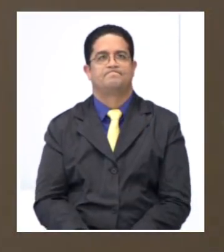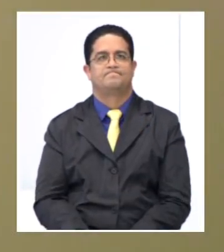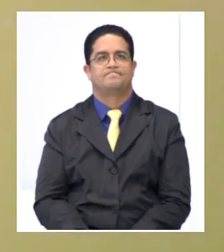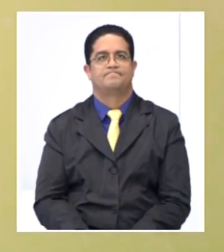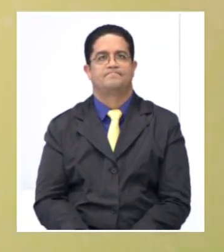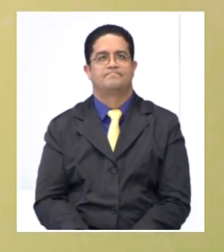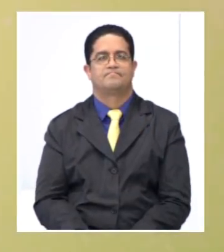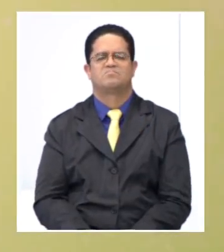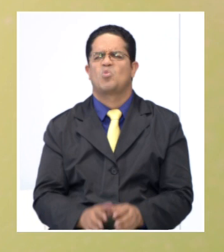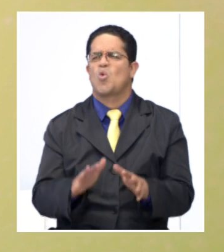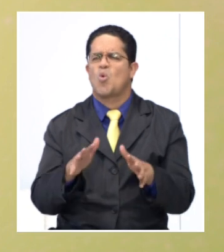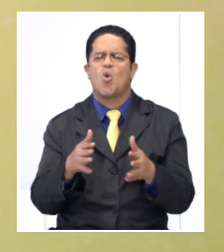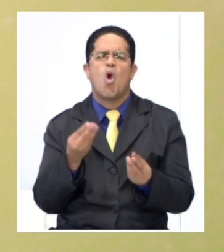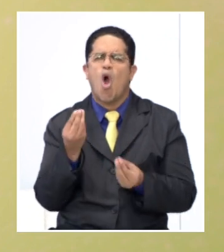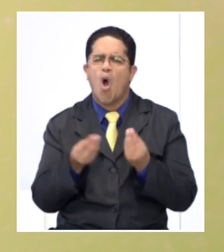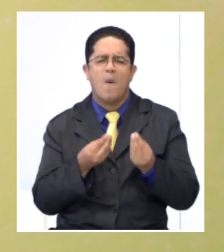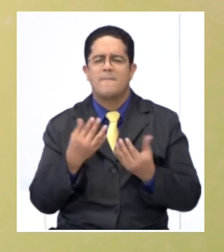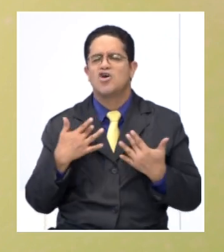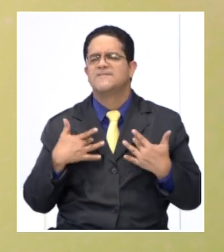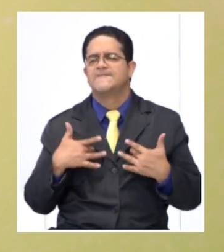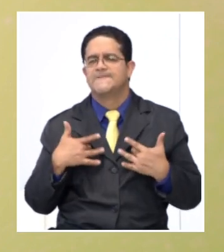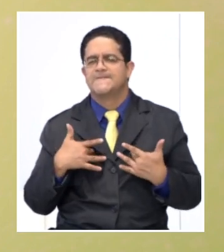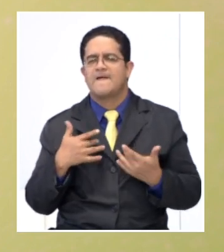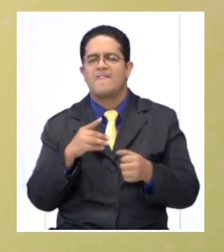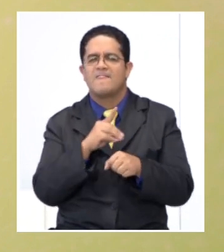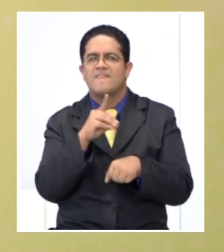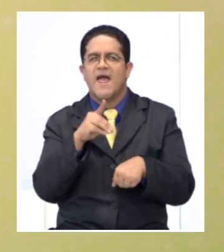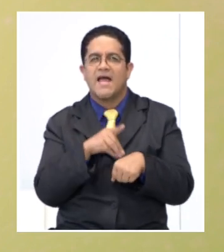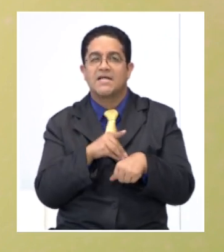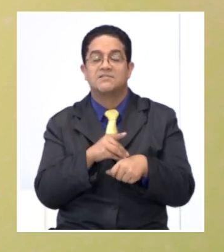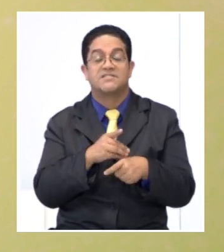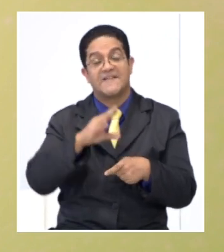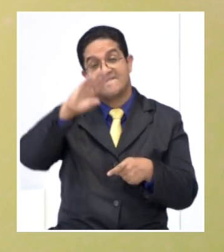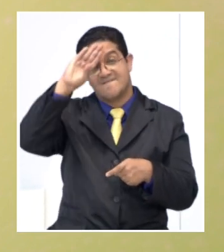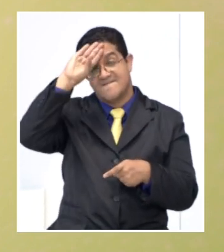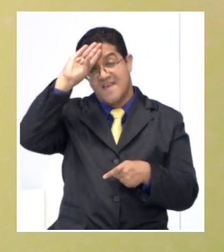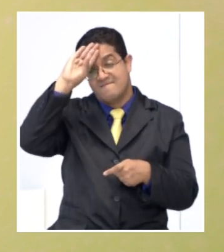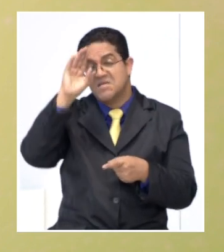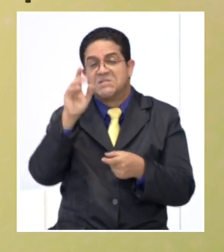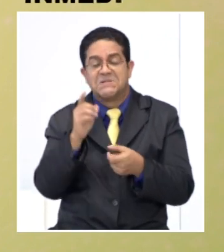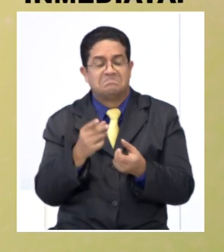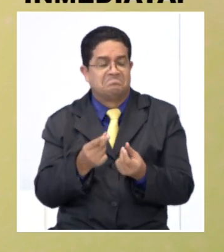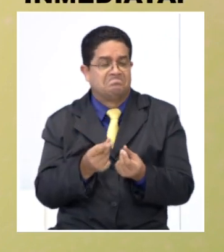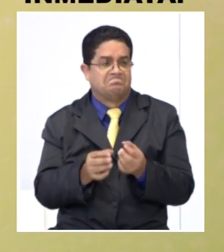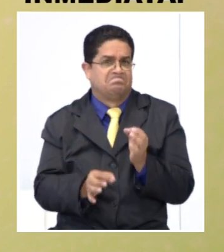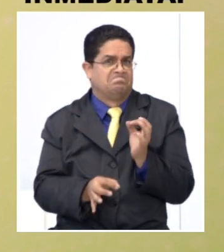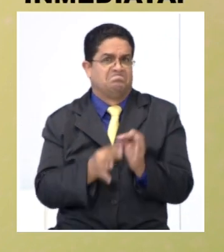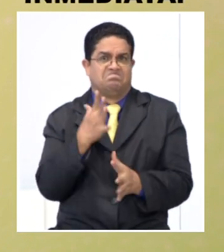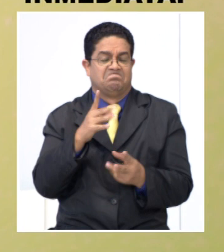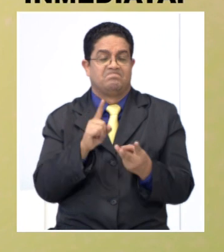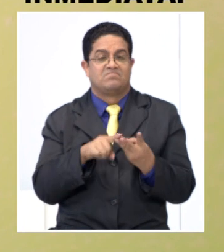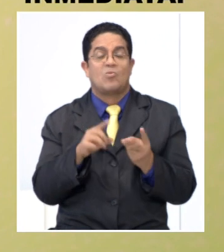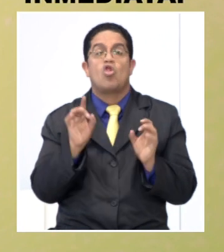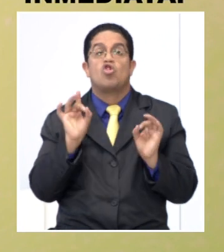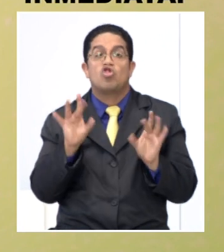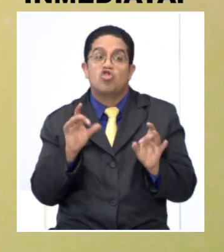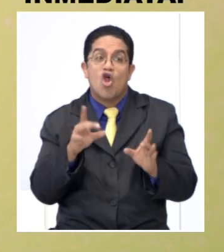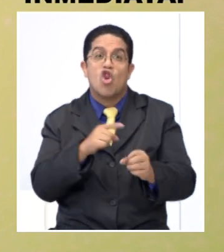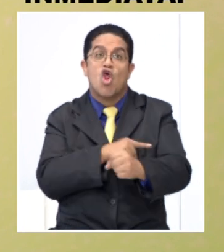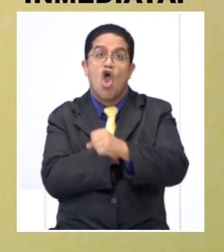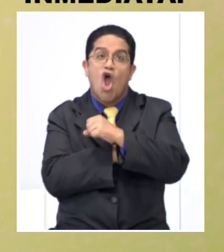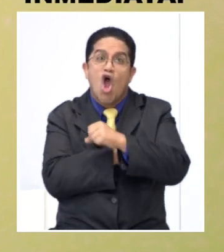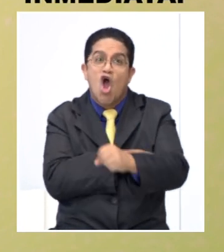¿Cuáles son los síntomas del dengue? Experimentar fiebre repentina, dolor en las articulaciones y